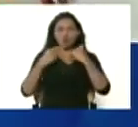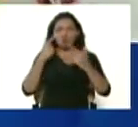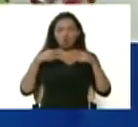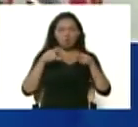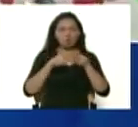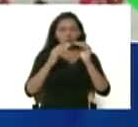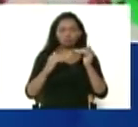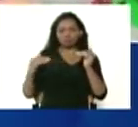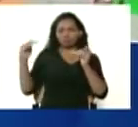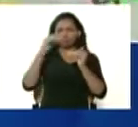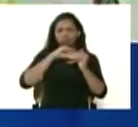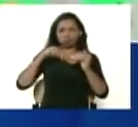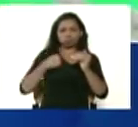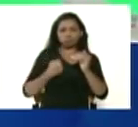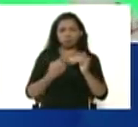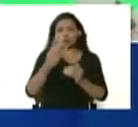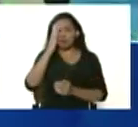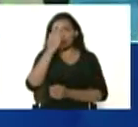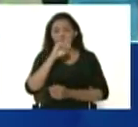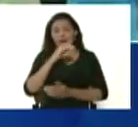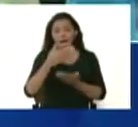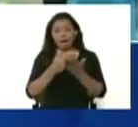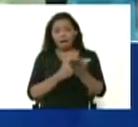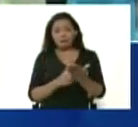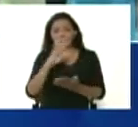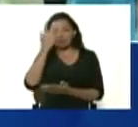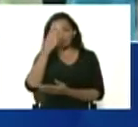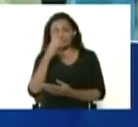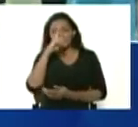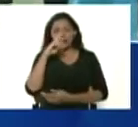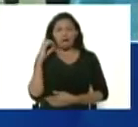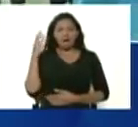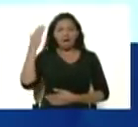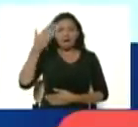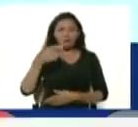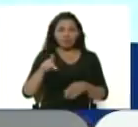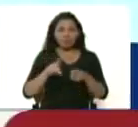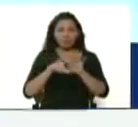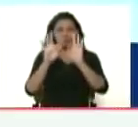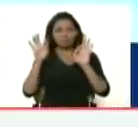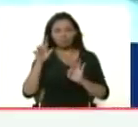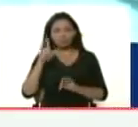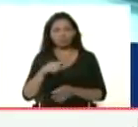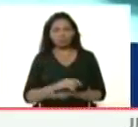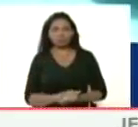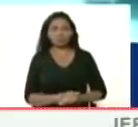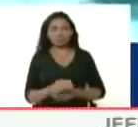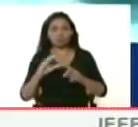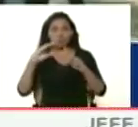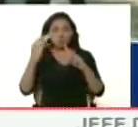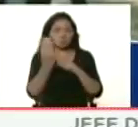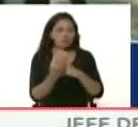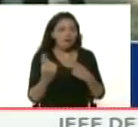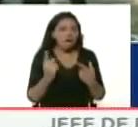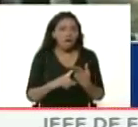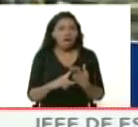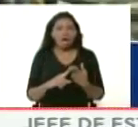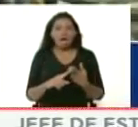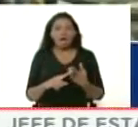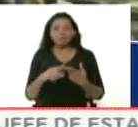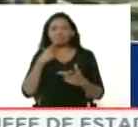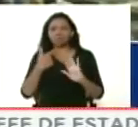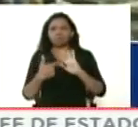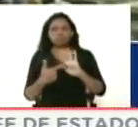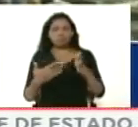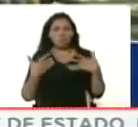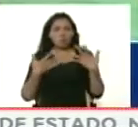hemos superado los carnavales que Caracas tuvo hace muchos años. En manifestación cultural, en manifestación